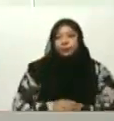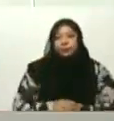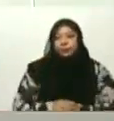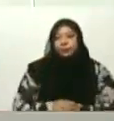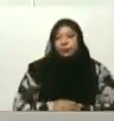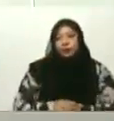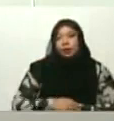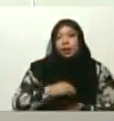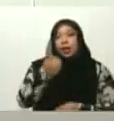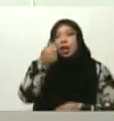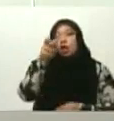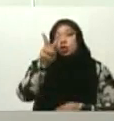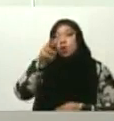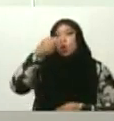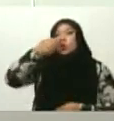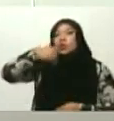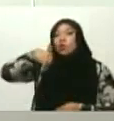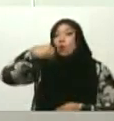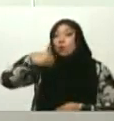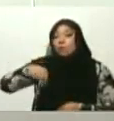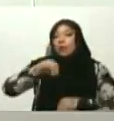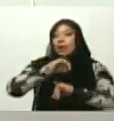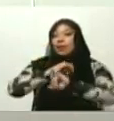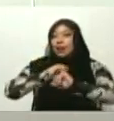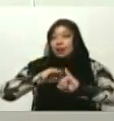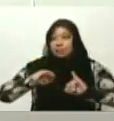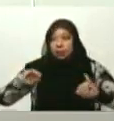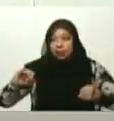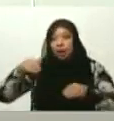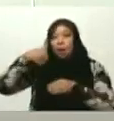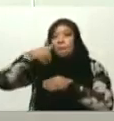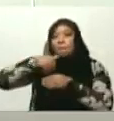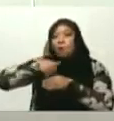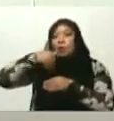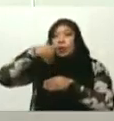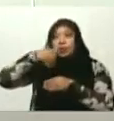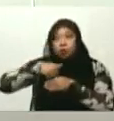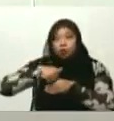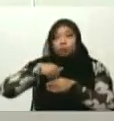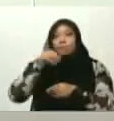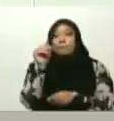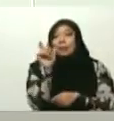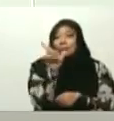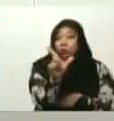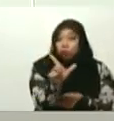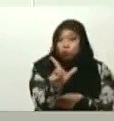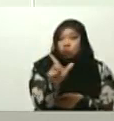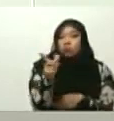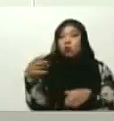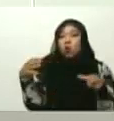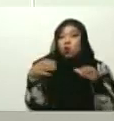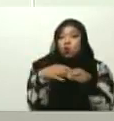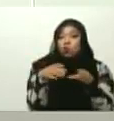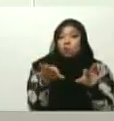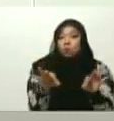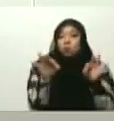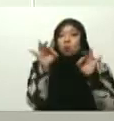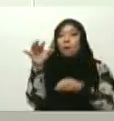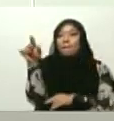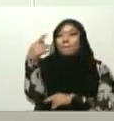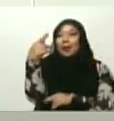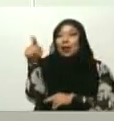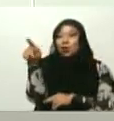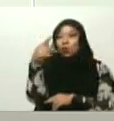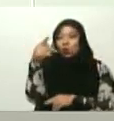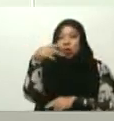Este 12 de noviembre cierra la renovación de las estructuras con la escogencia de los equipos parroquiales, municipales y